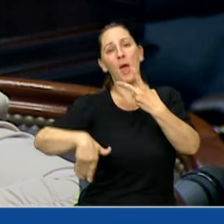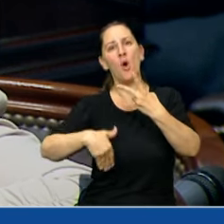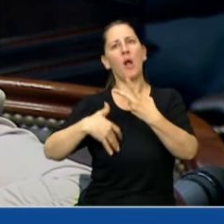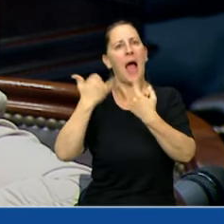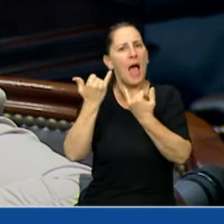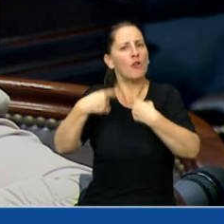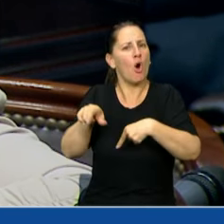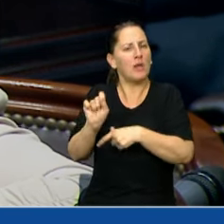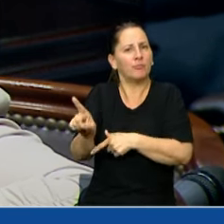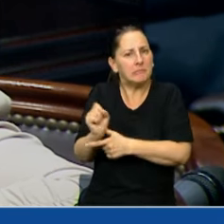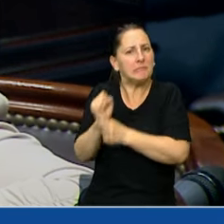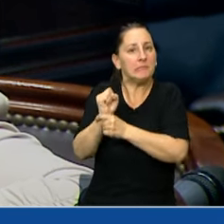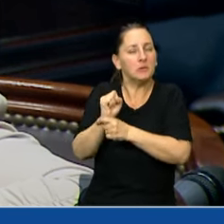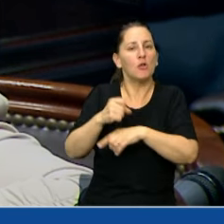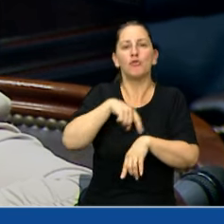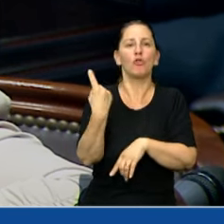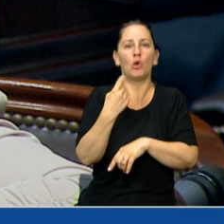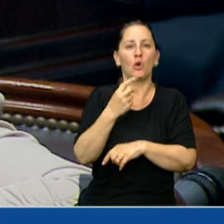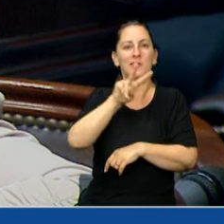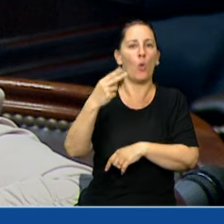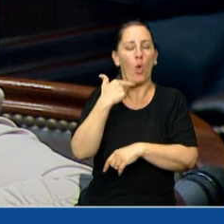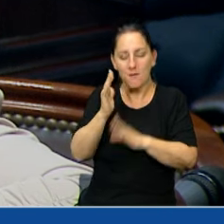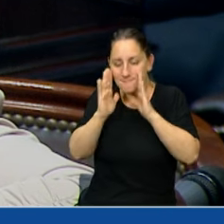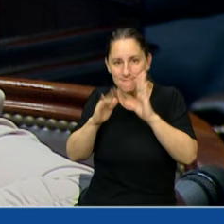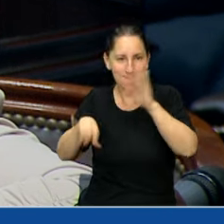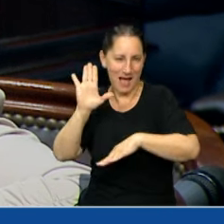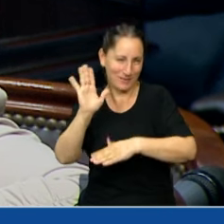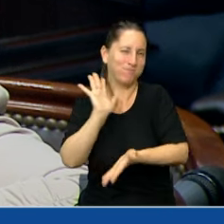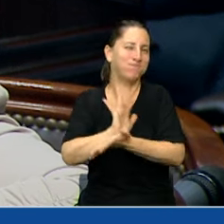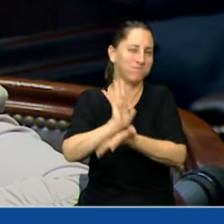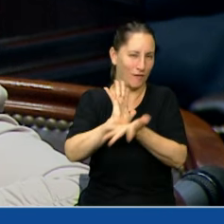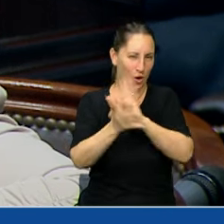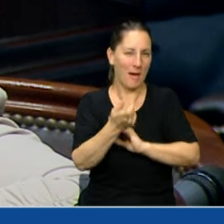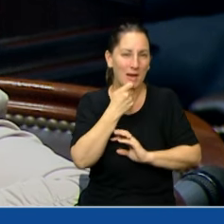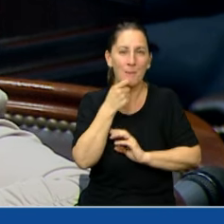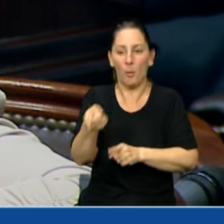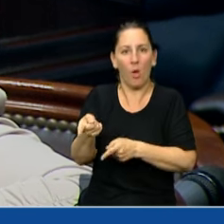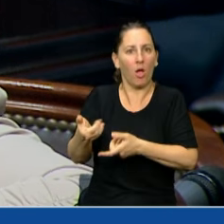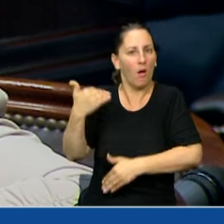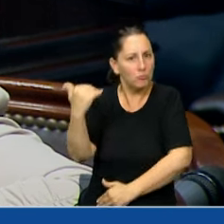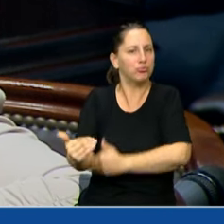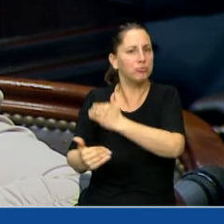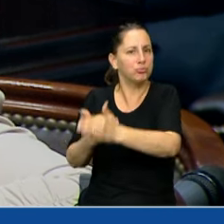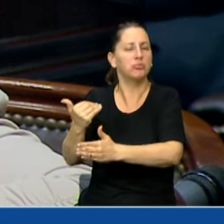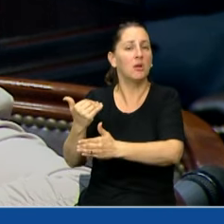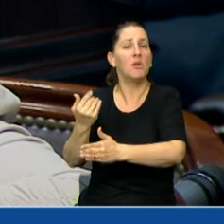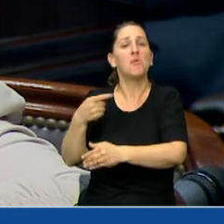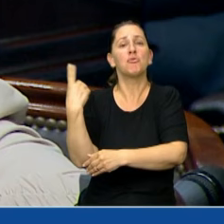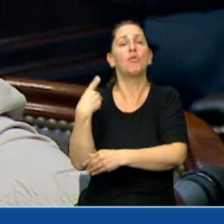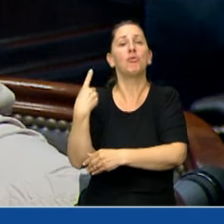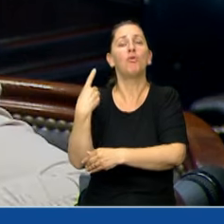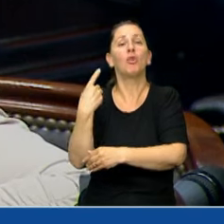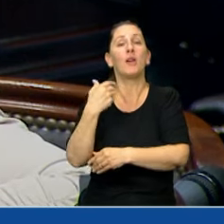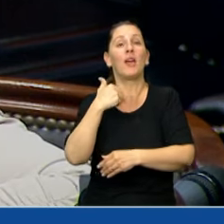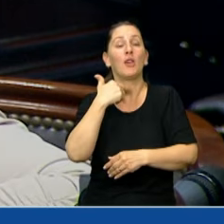especial y ponemos toda la atención en el segundo porque genera mayores beneficios y nos olvidamos y le